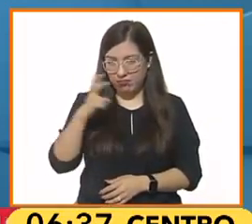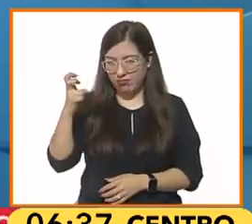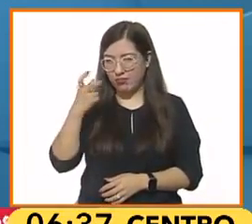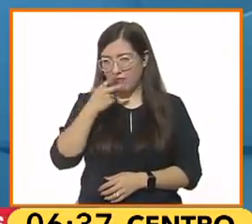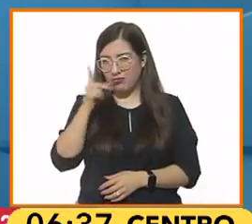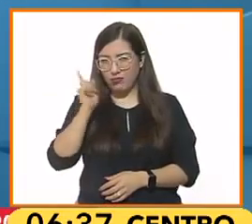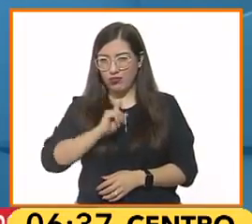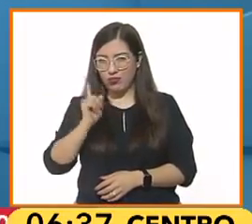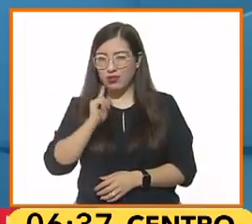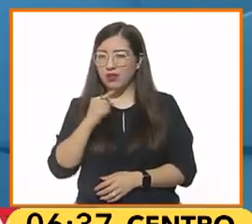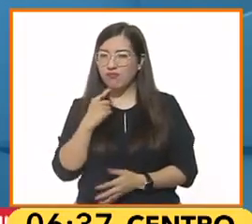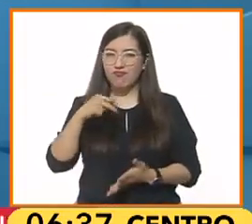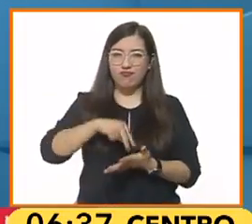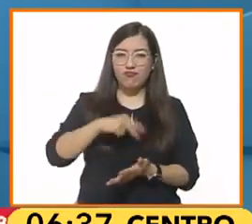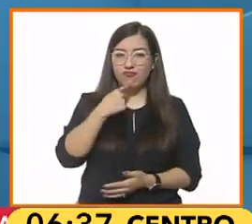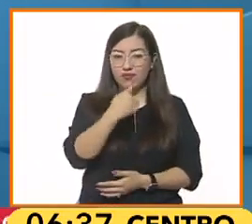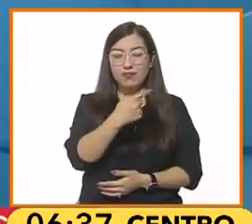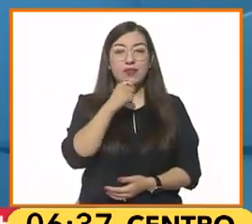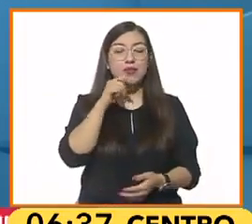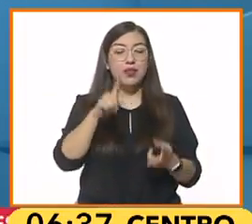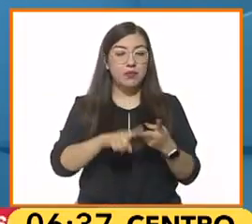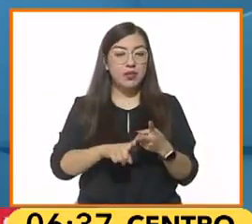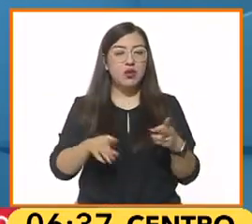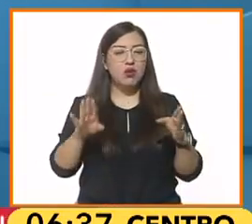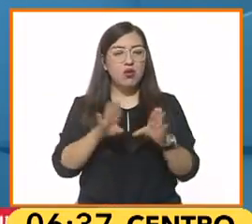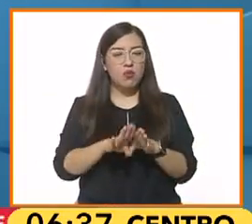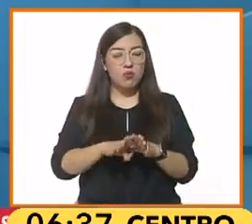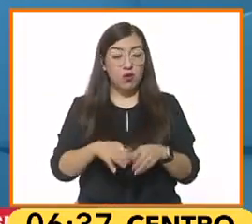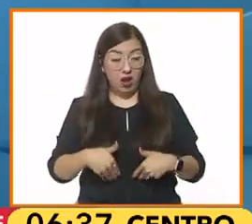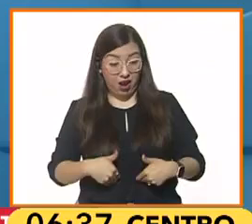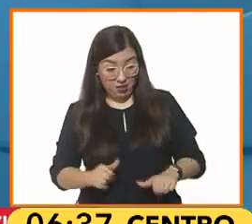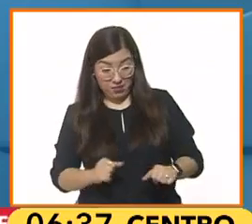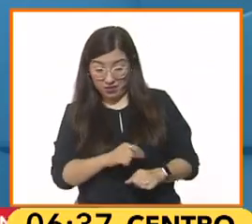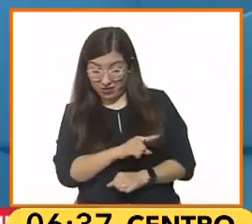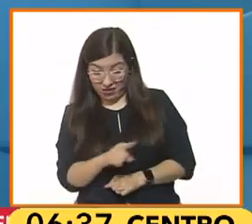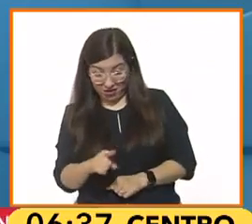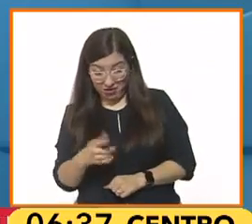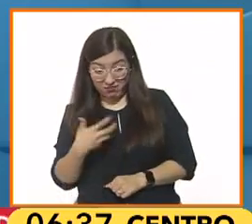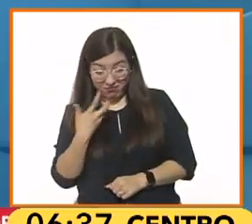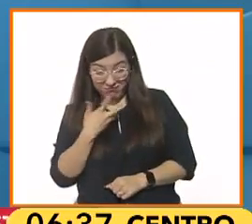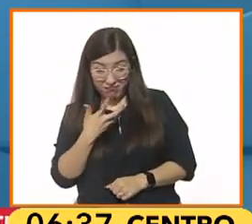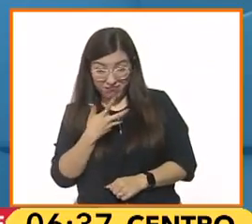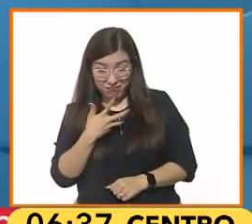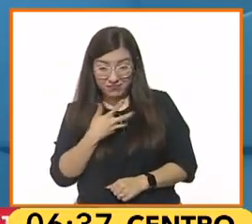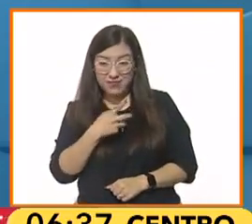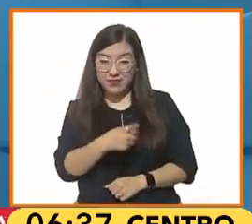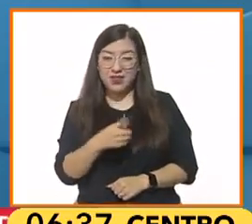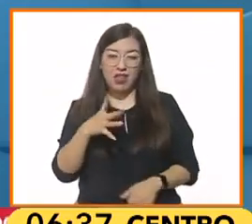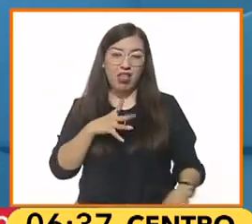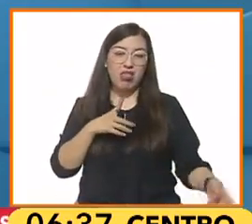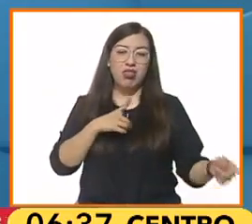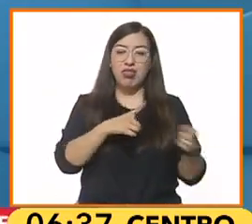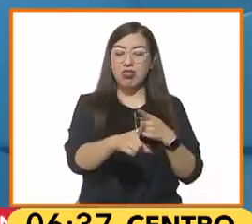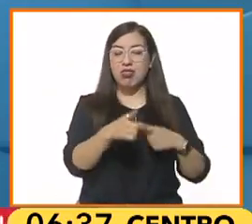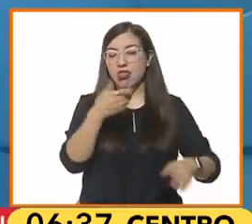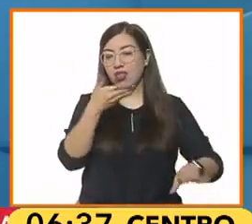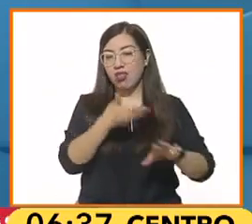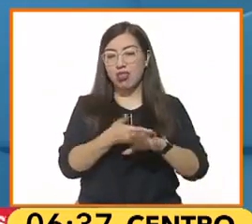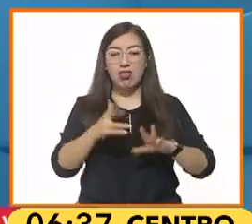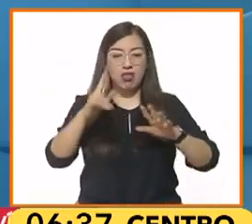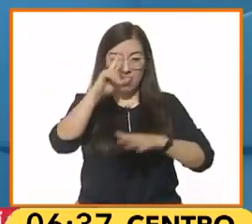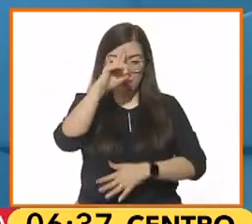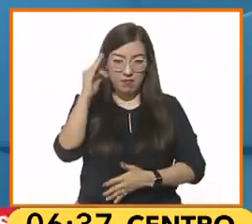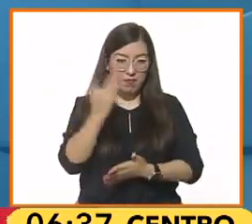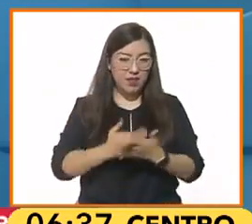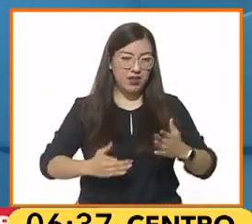estamos viendo también el uso del hambre como una arma bélica en el sentido de que Israel no solamente ha